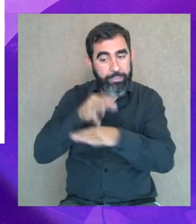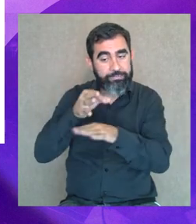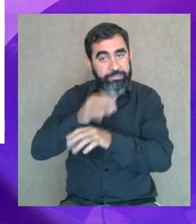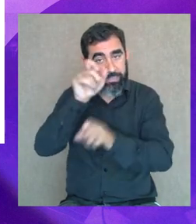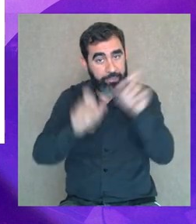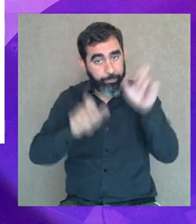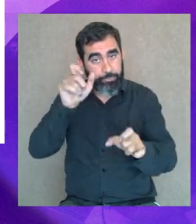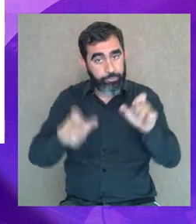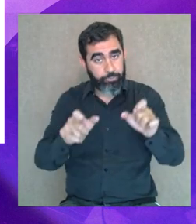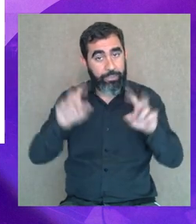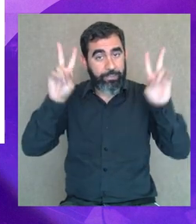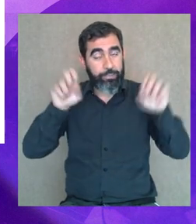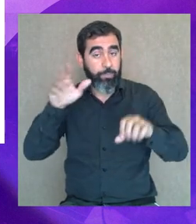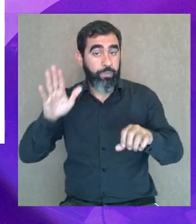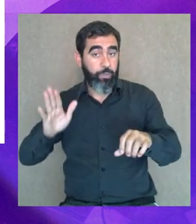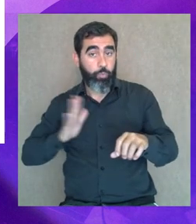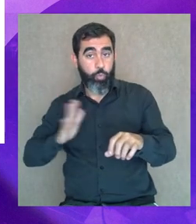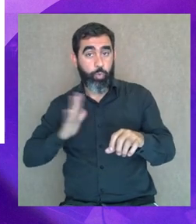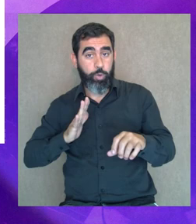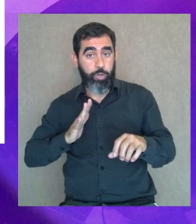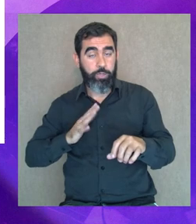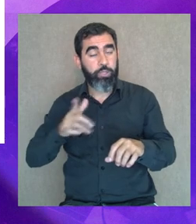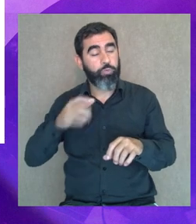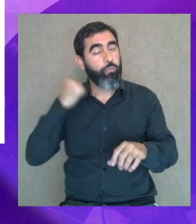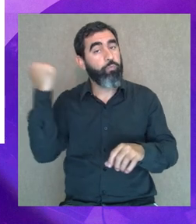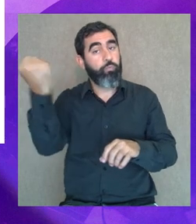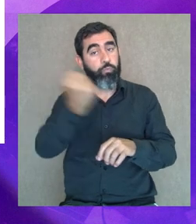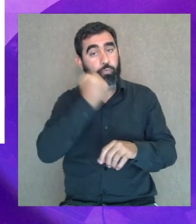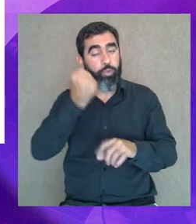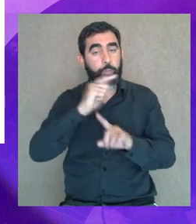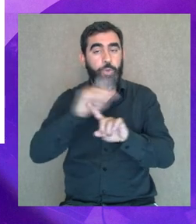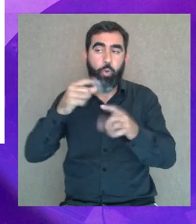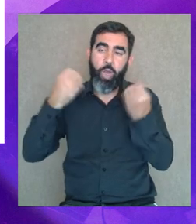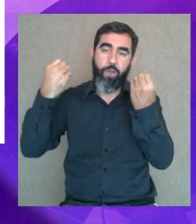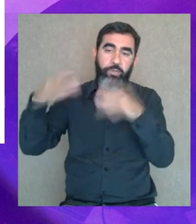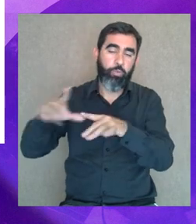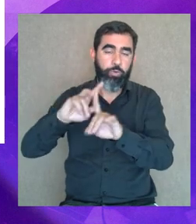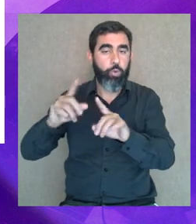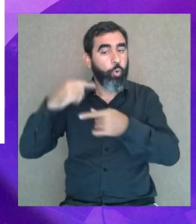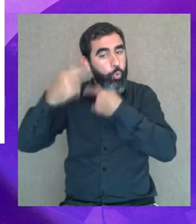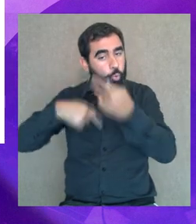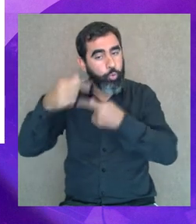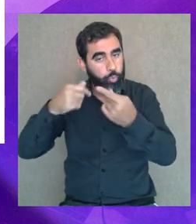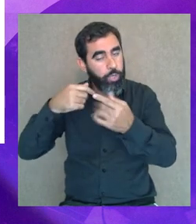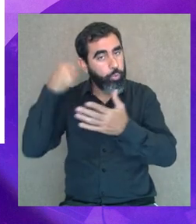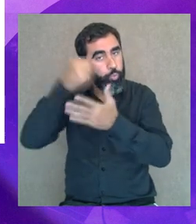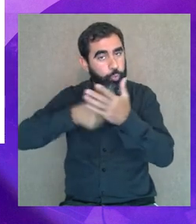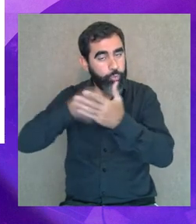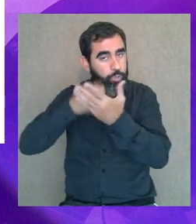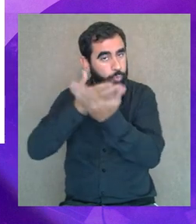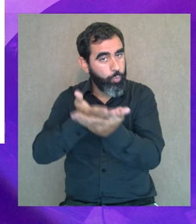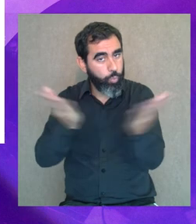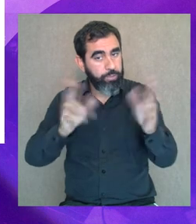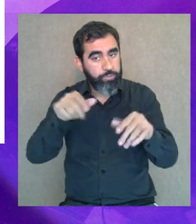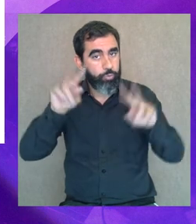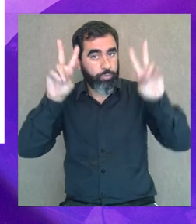al otro sobre la temática creo que es crucial no dejarlo en el olvido si hay que tratar el tema